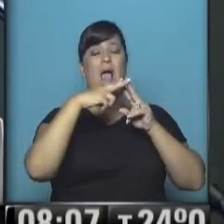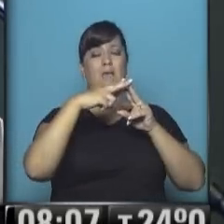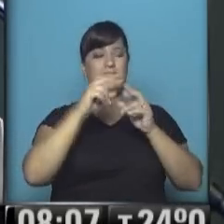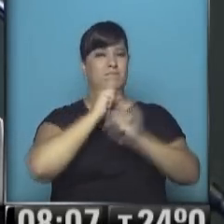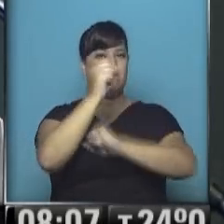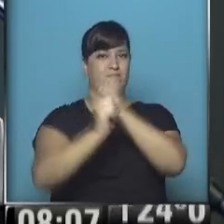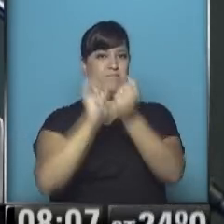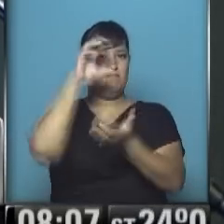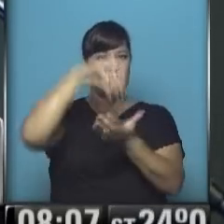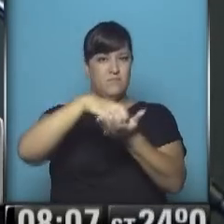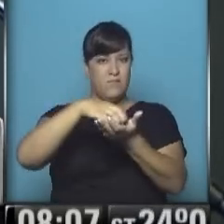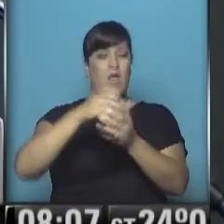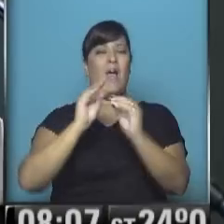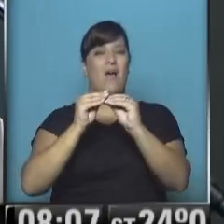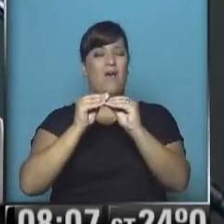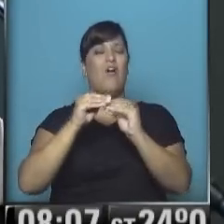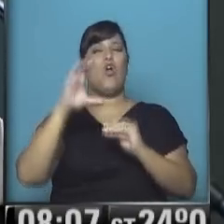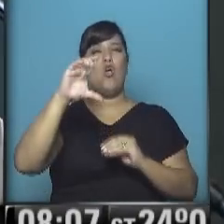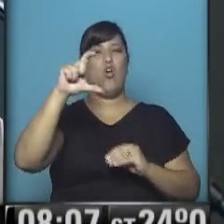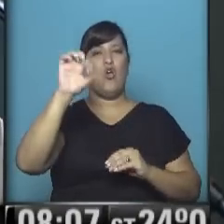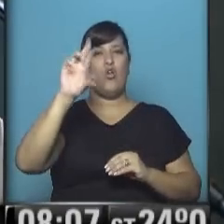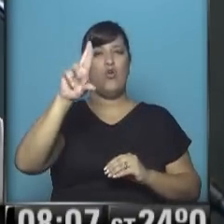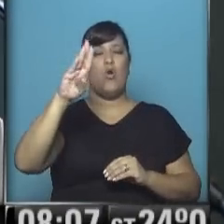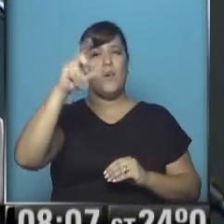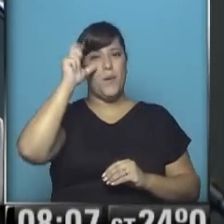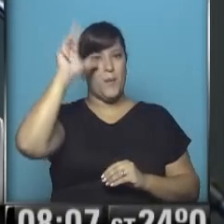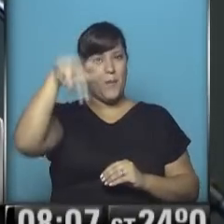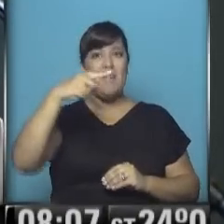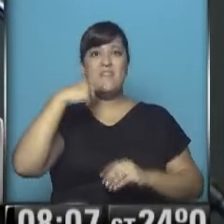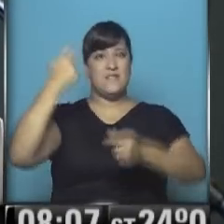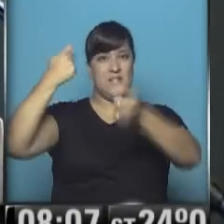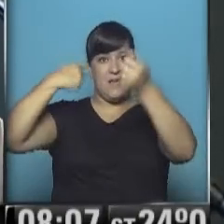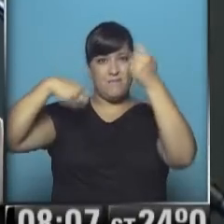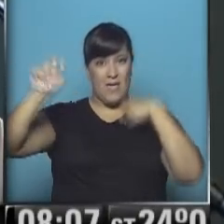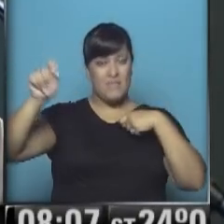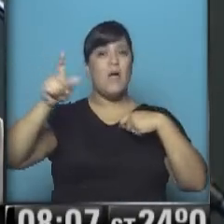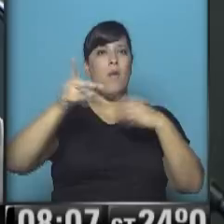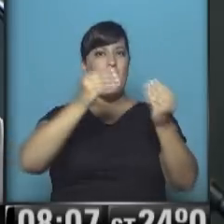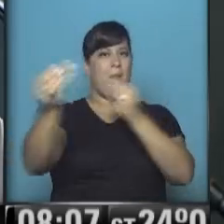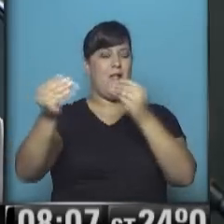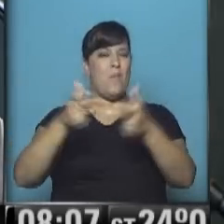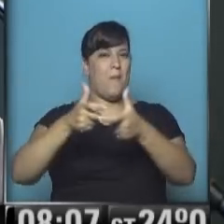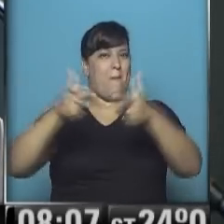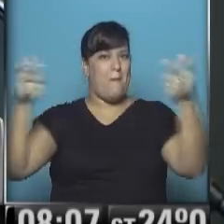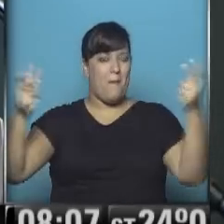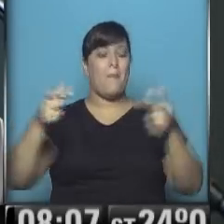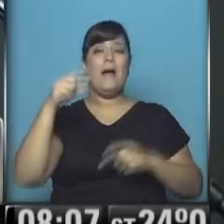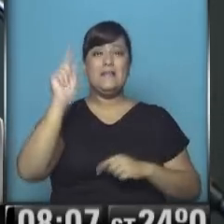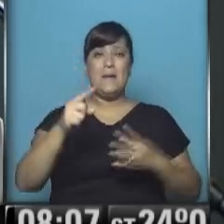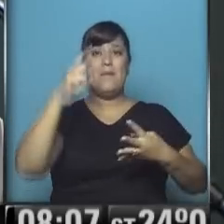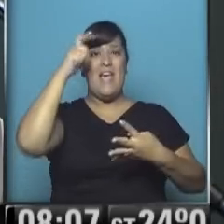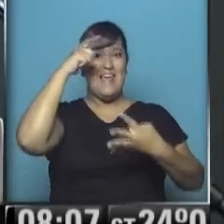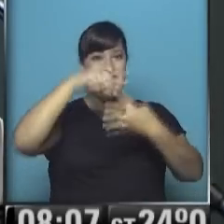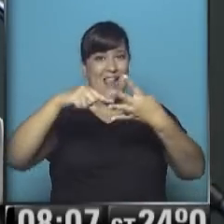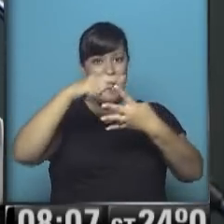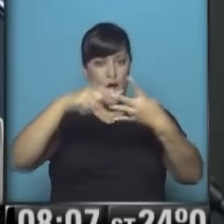La autopartista Corben prevé duplicar las exportaciones del país y generar nuevos empleos. Y la primera quincena de enero registró un